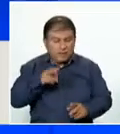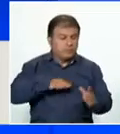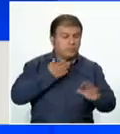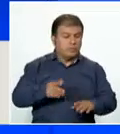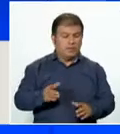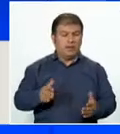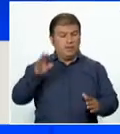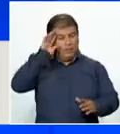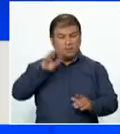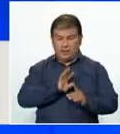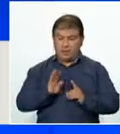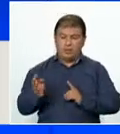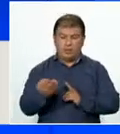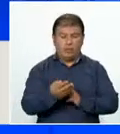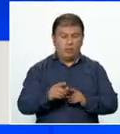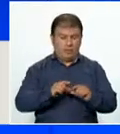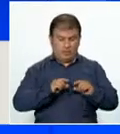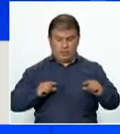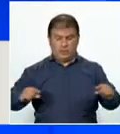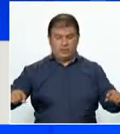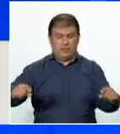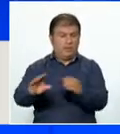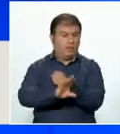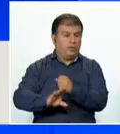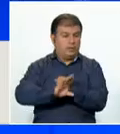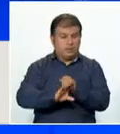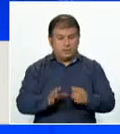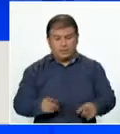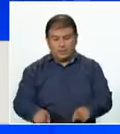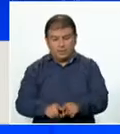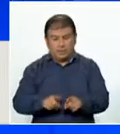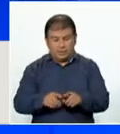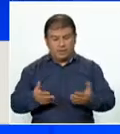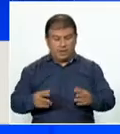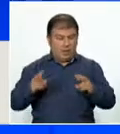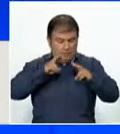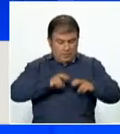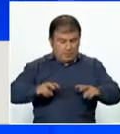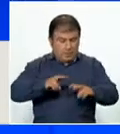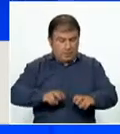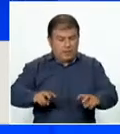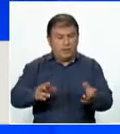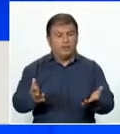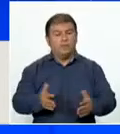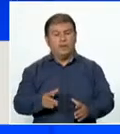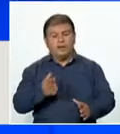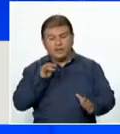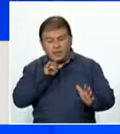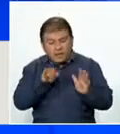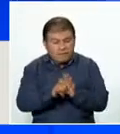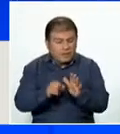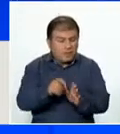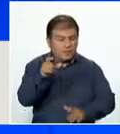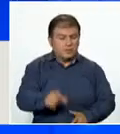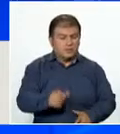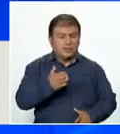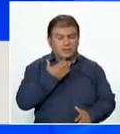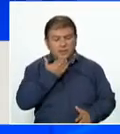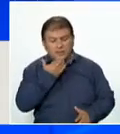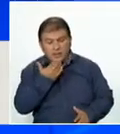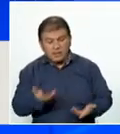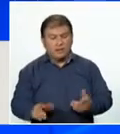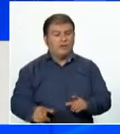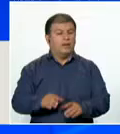lugar con algunas cintas de seguridad y viene desarrollando las diligencias para identificar a esta persona que